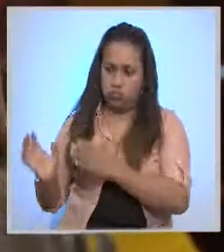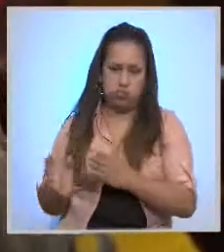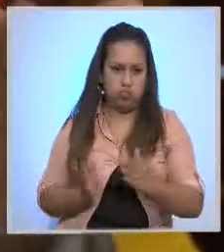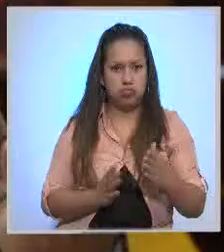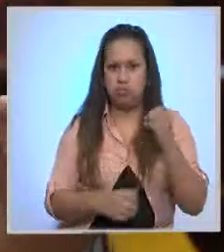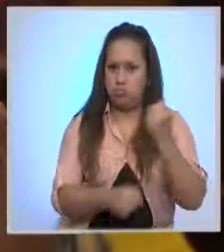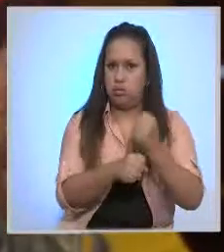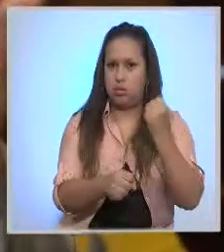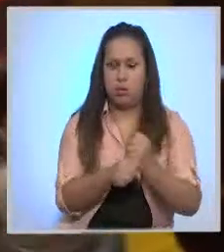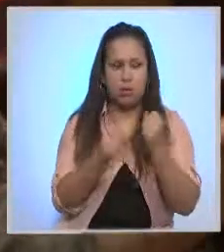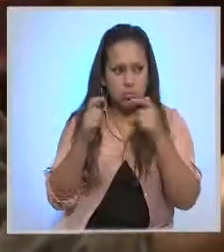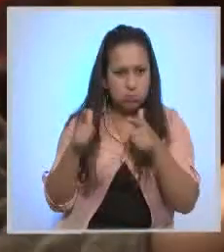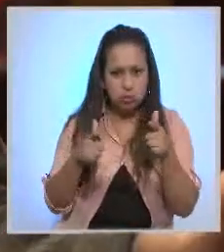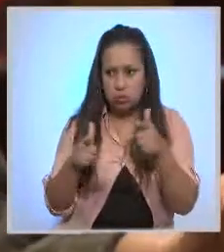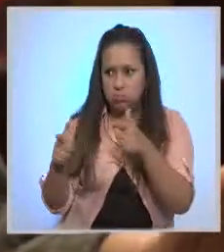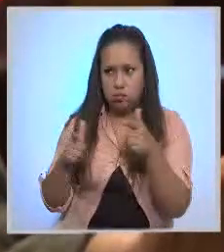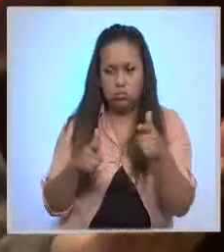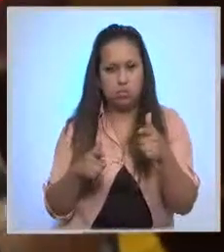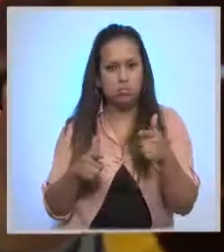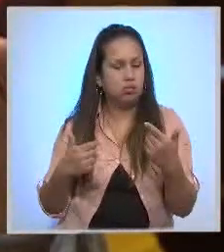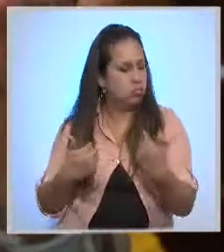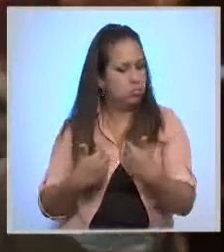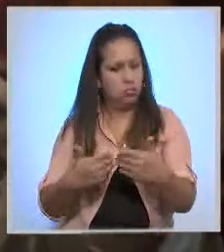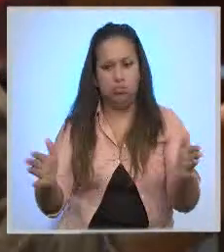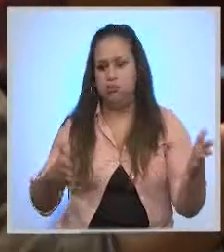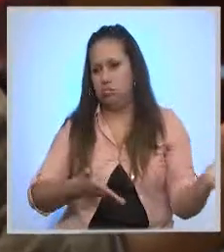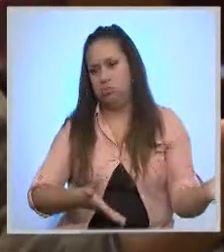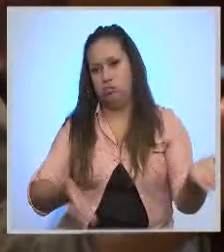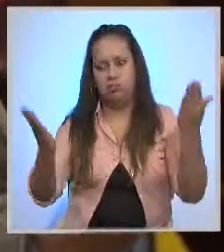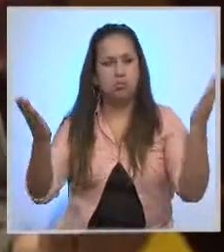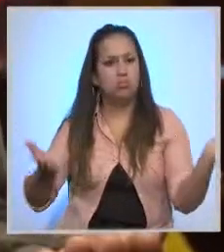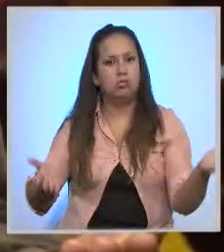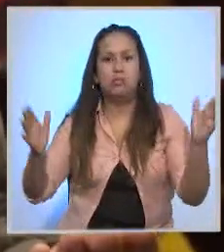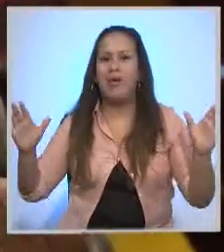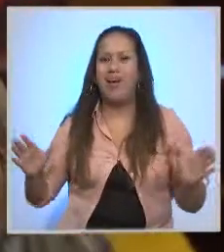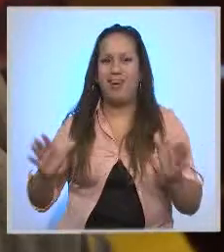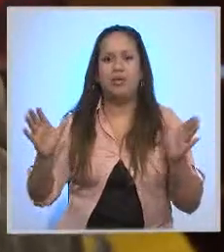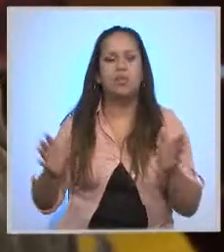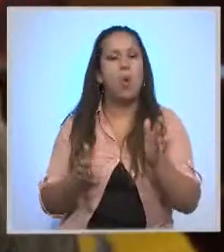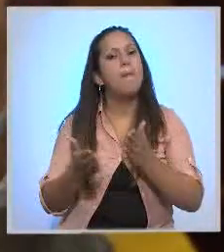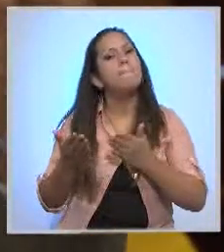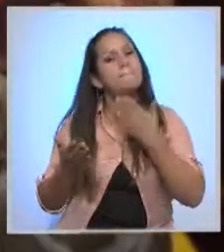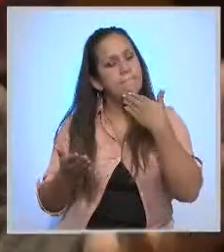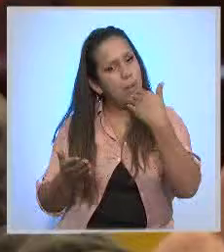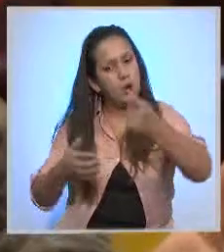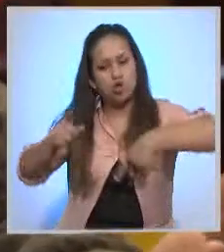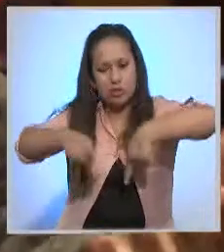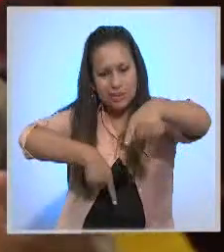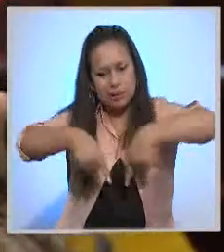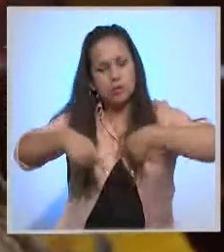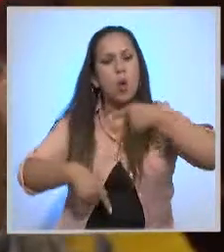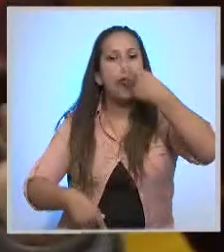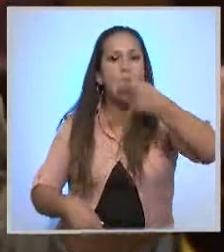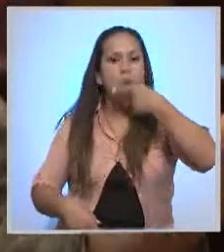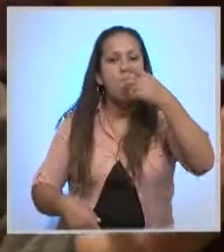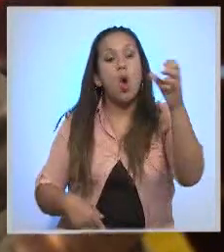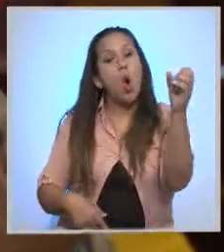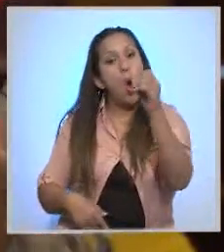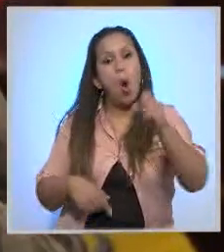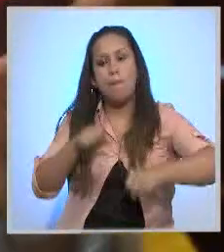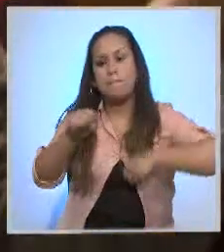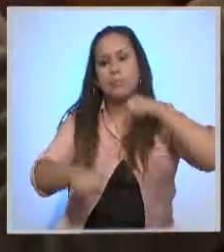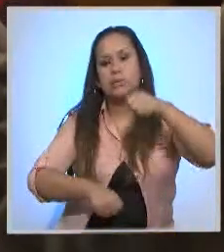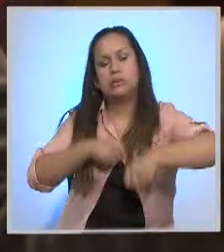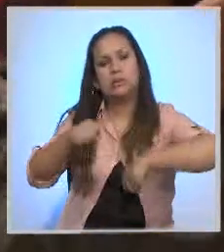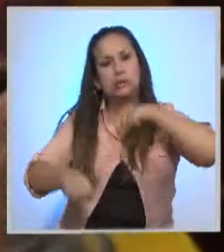sin embargo para el resto estamos motivando que use el transporte público que utilice la bicicleta o también porque no